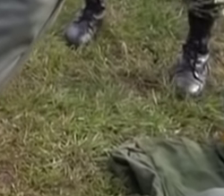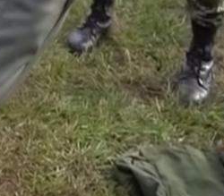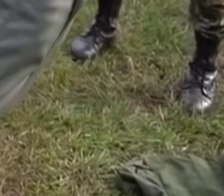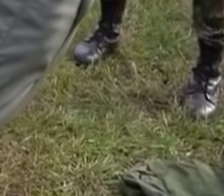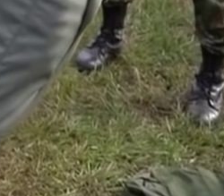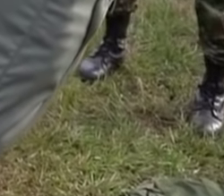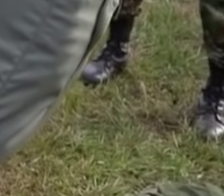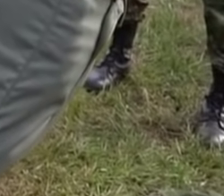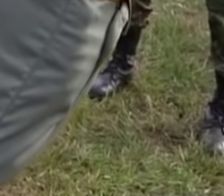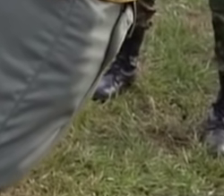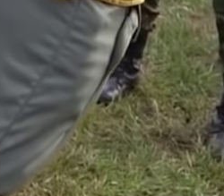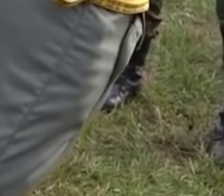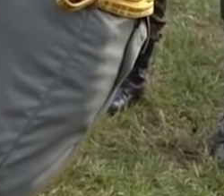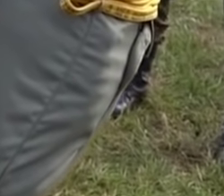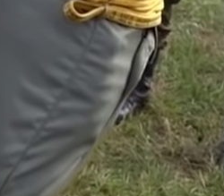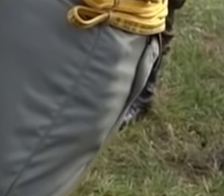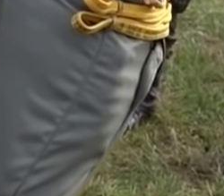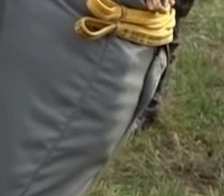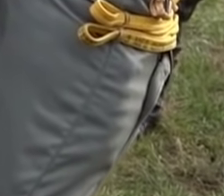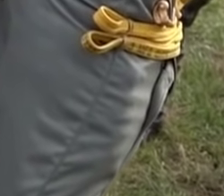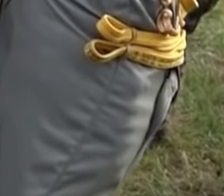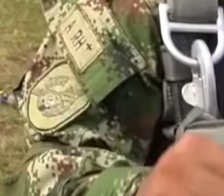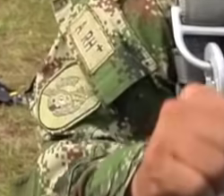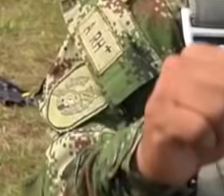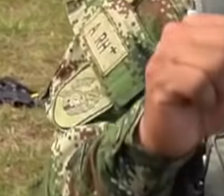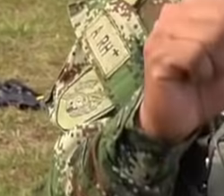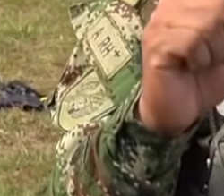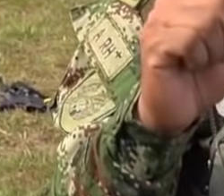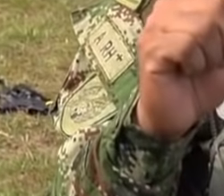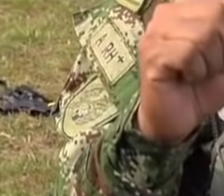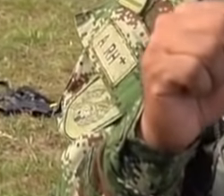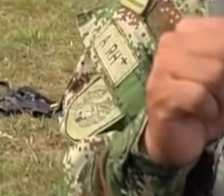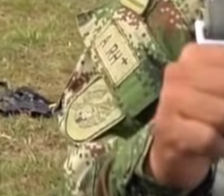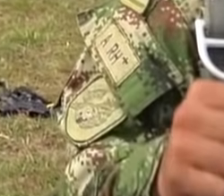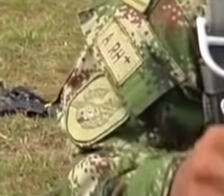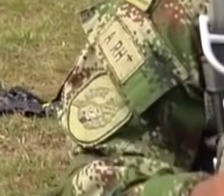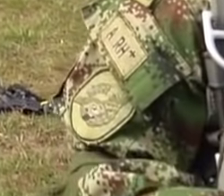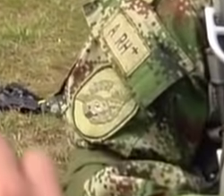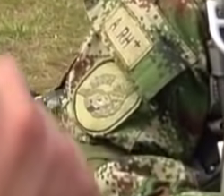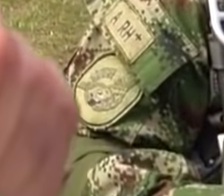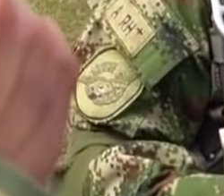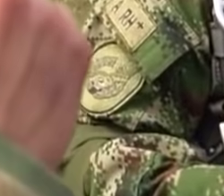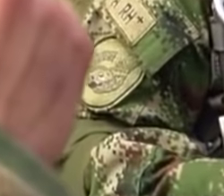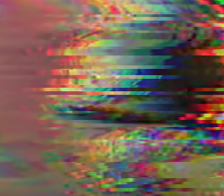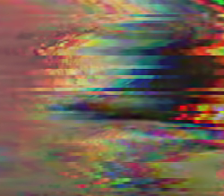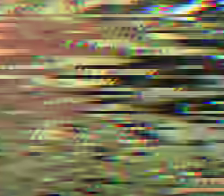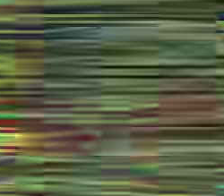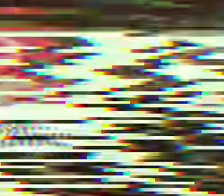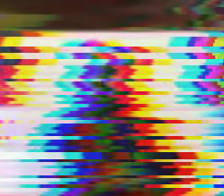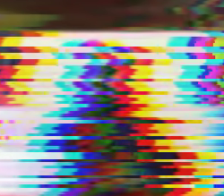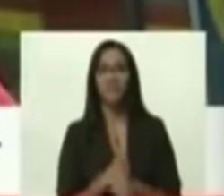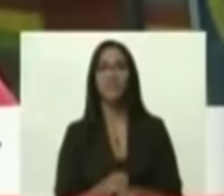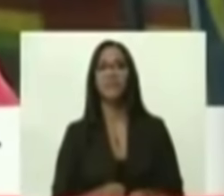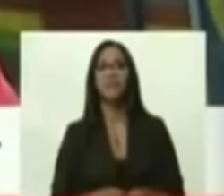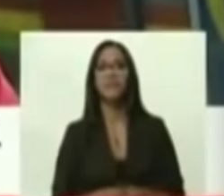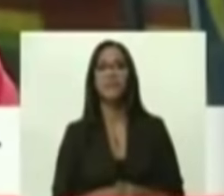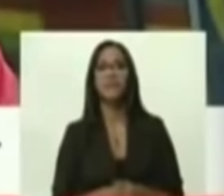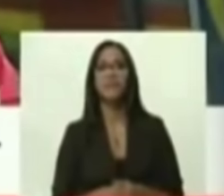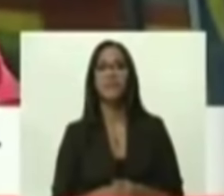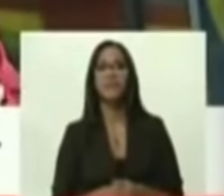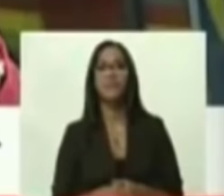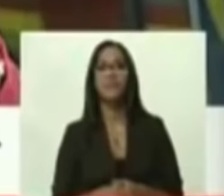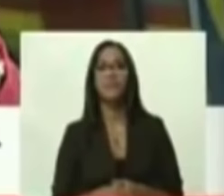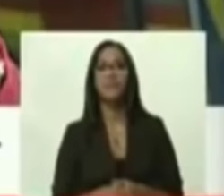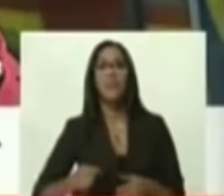fuerzas internacionales, se han unido en una sola voz para derrocar definitivamente a Nicolás Maduro del cargo. Mientras